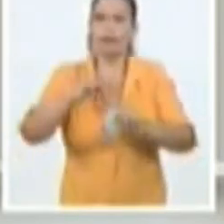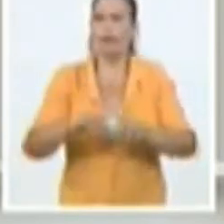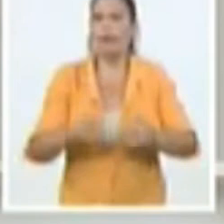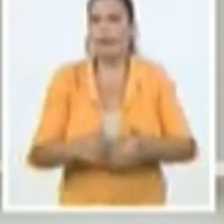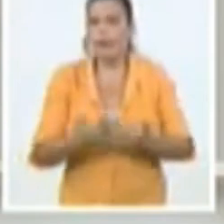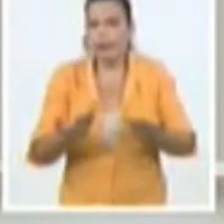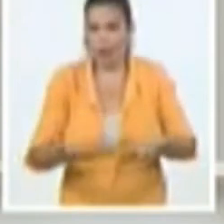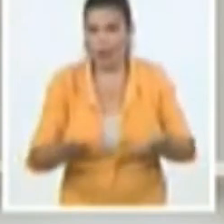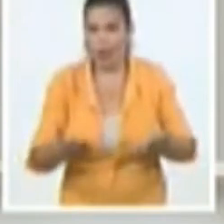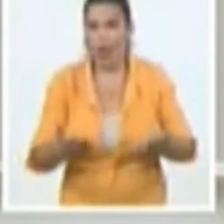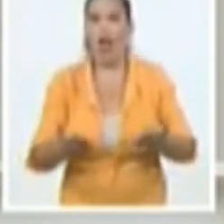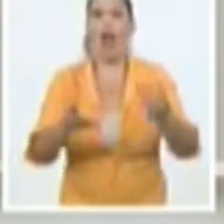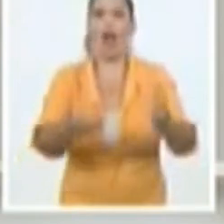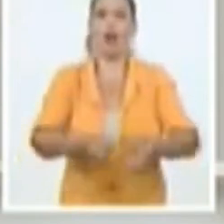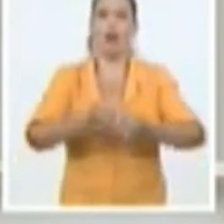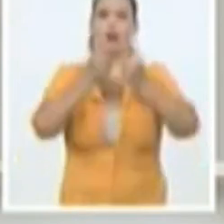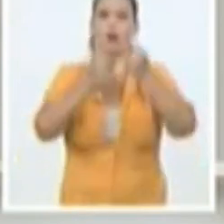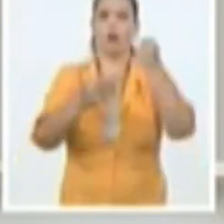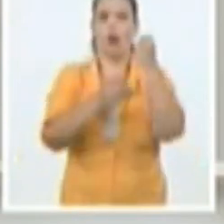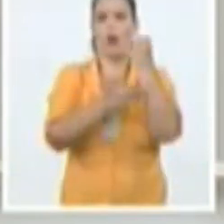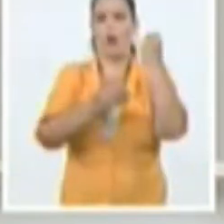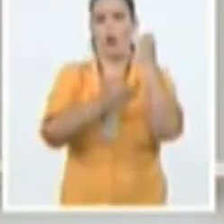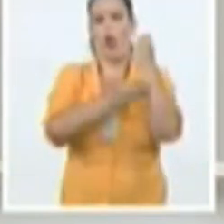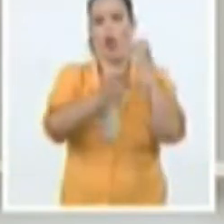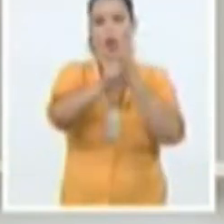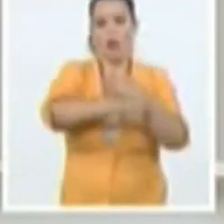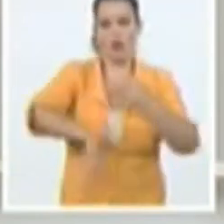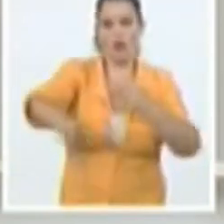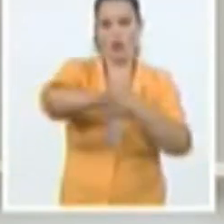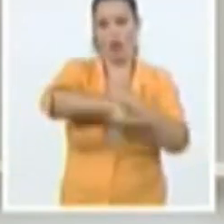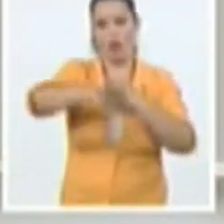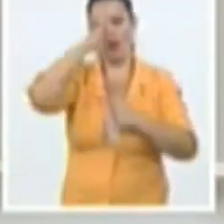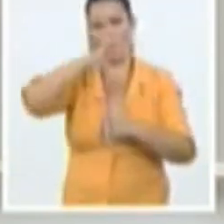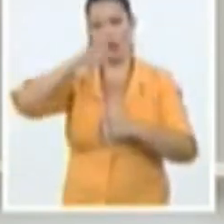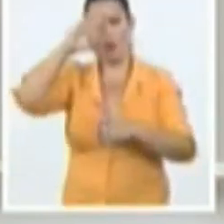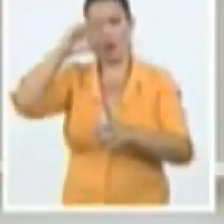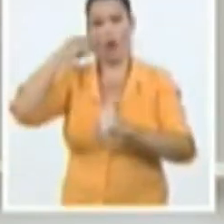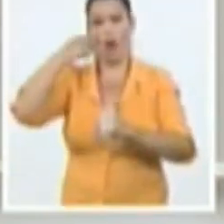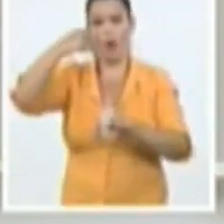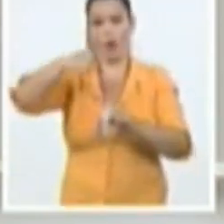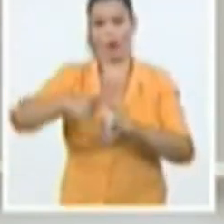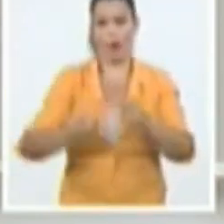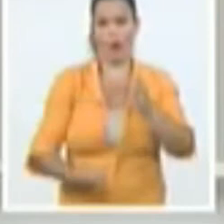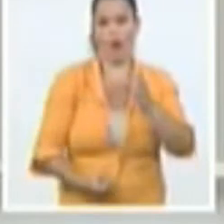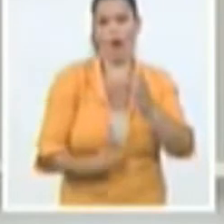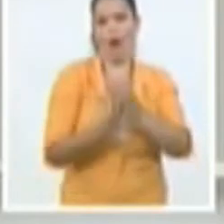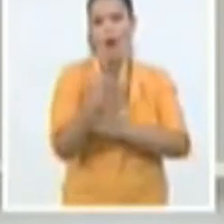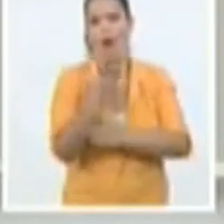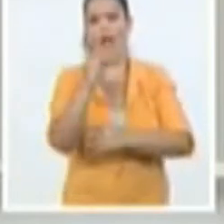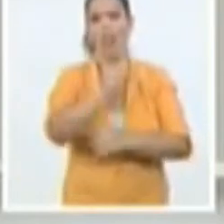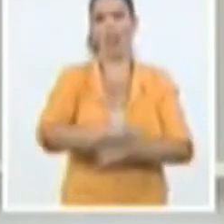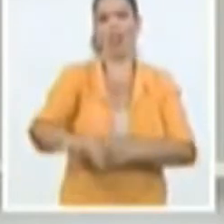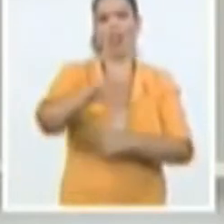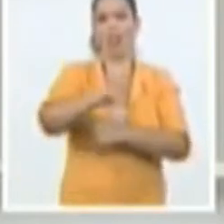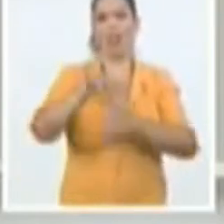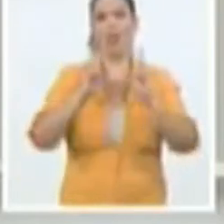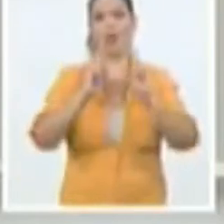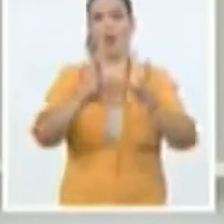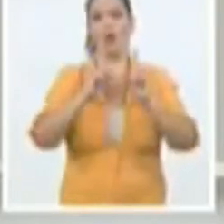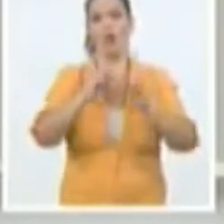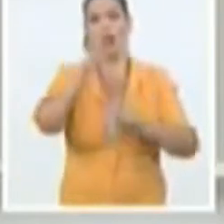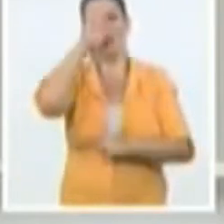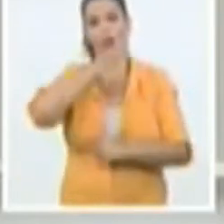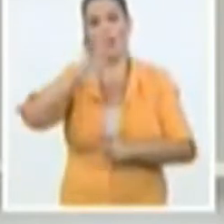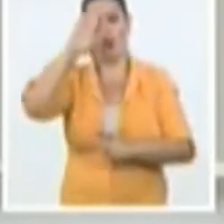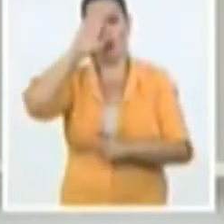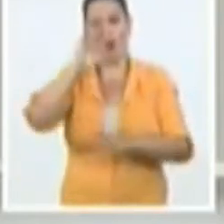la sociedad civil cubana para construir una democracia duradera en Cuba que esté libre de violaciones